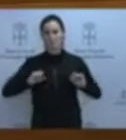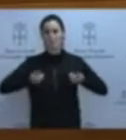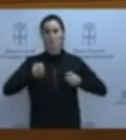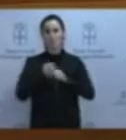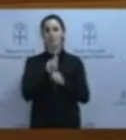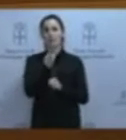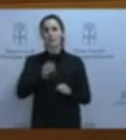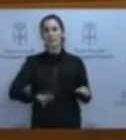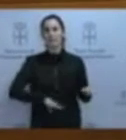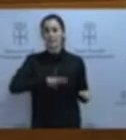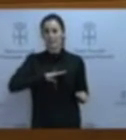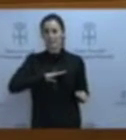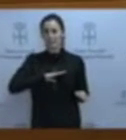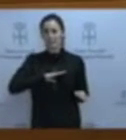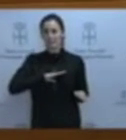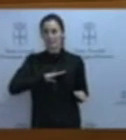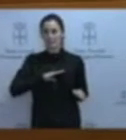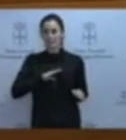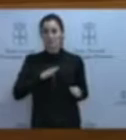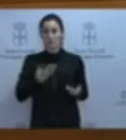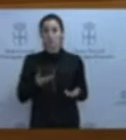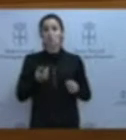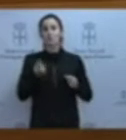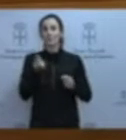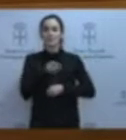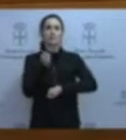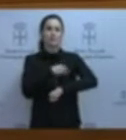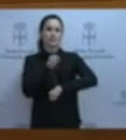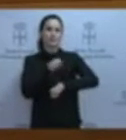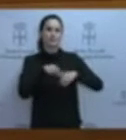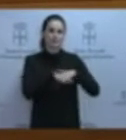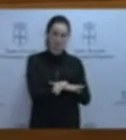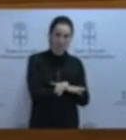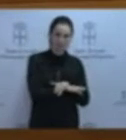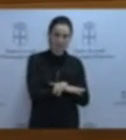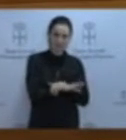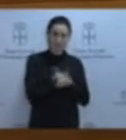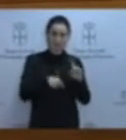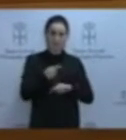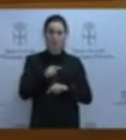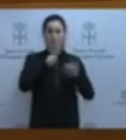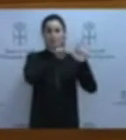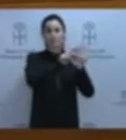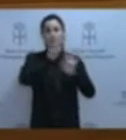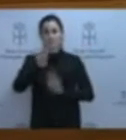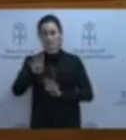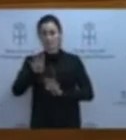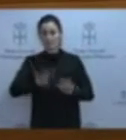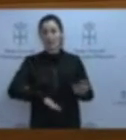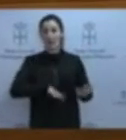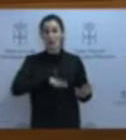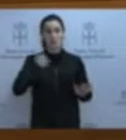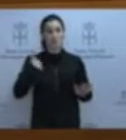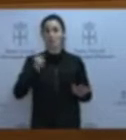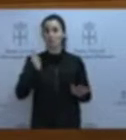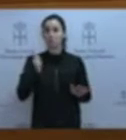20 años, que metiendo cada día las monedas en la hucha, y a los 64 años ya habrá